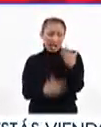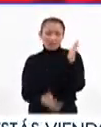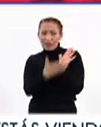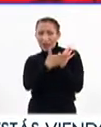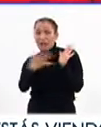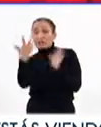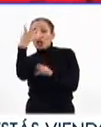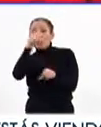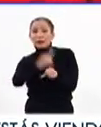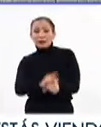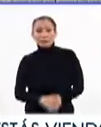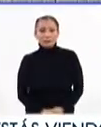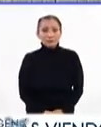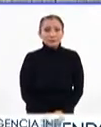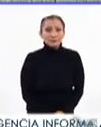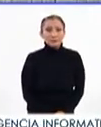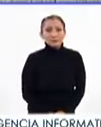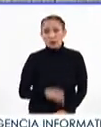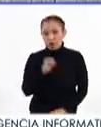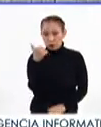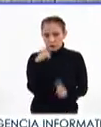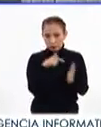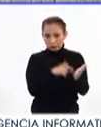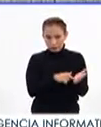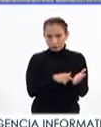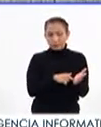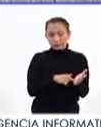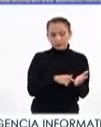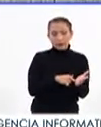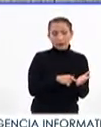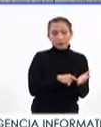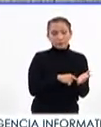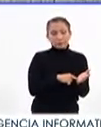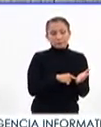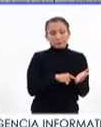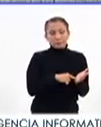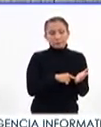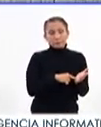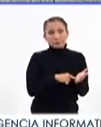largo de 5 días. Otro espacio de